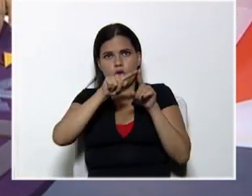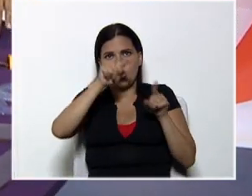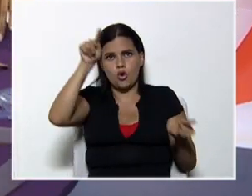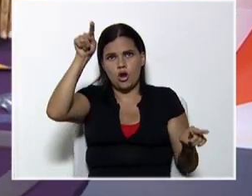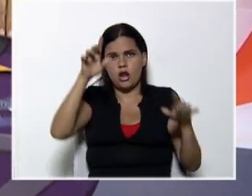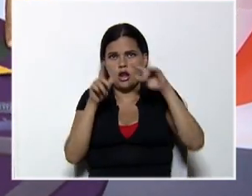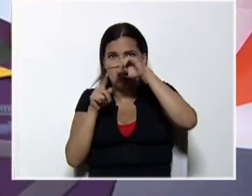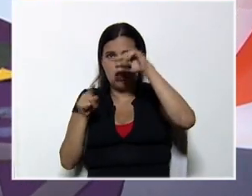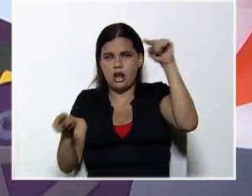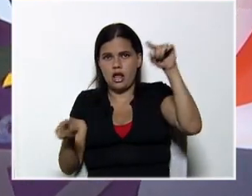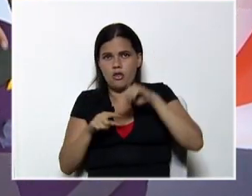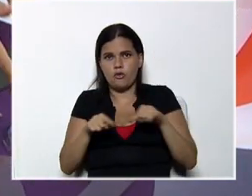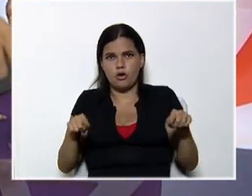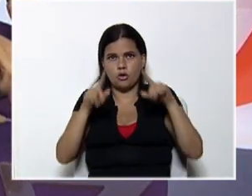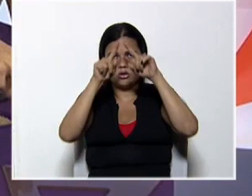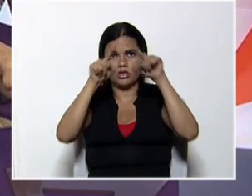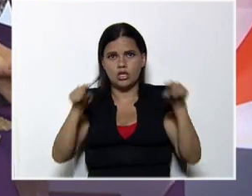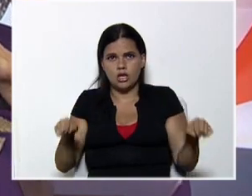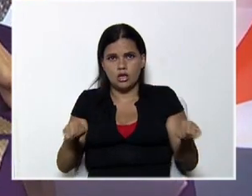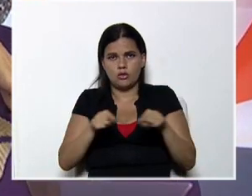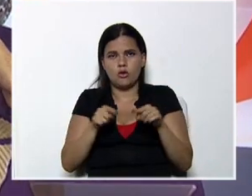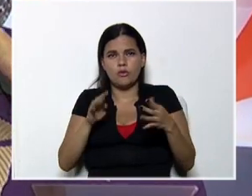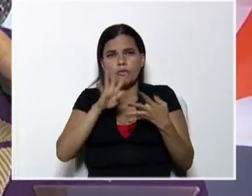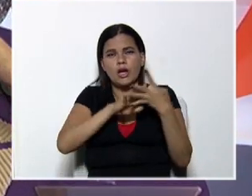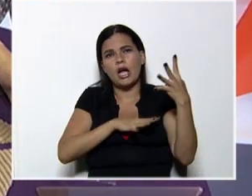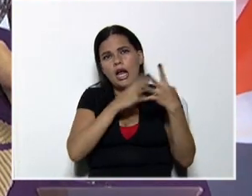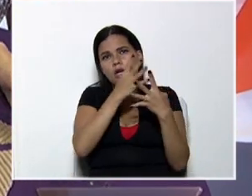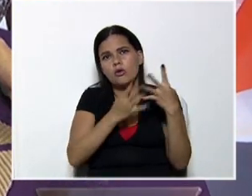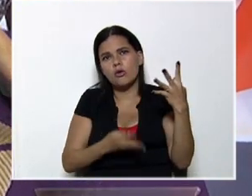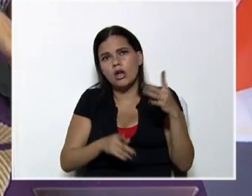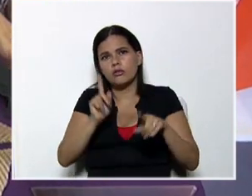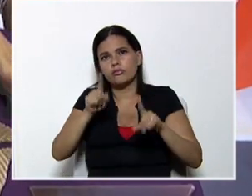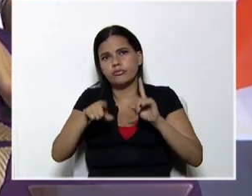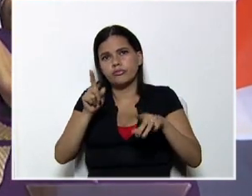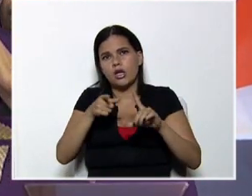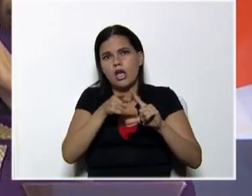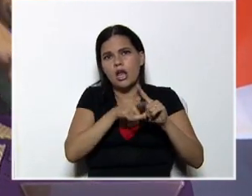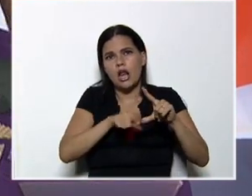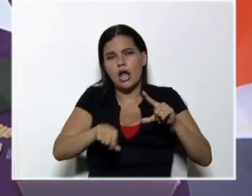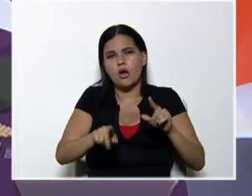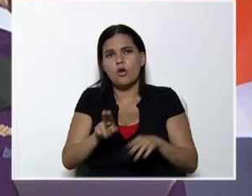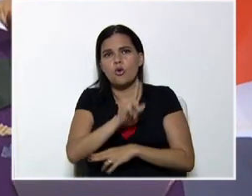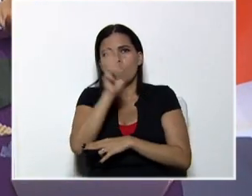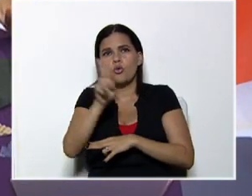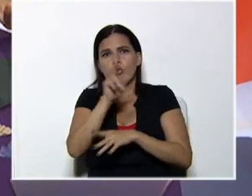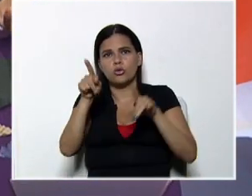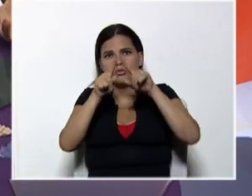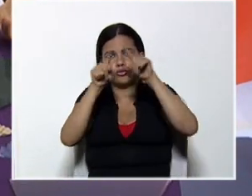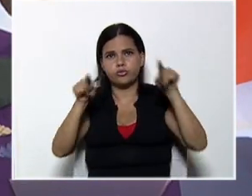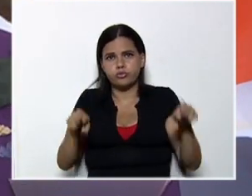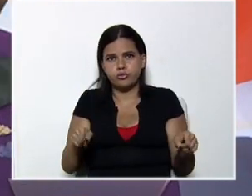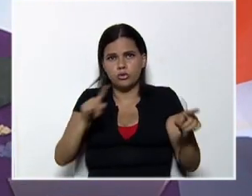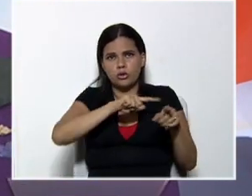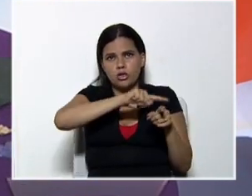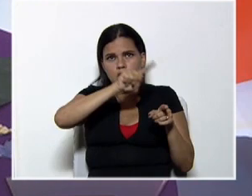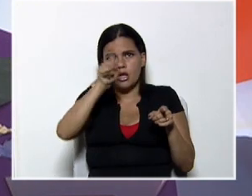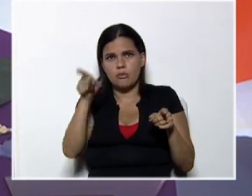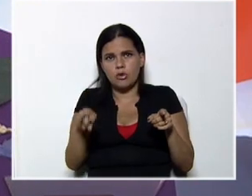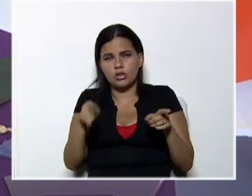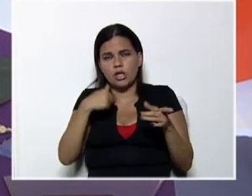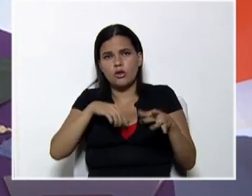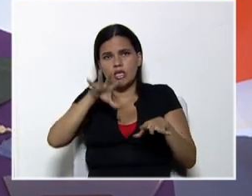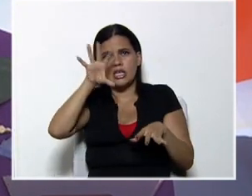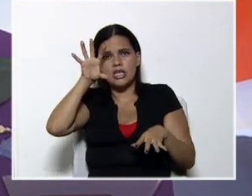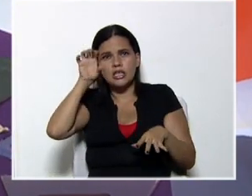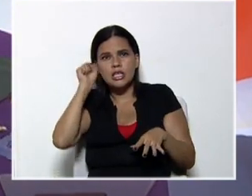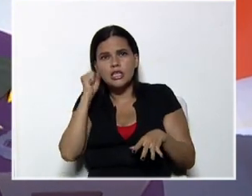triángulos, calcular, por supuesto, lo que corresponde al ángulo utilizando el transportador y desde esta práctica comprender